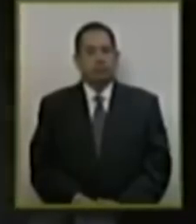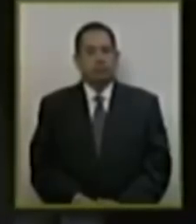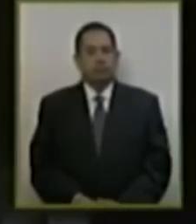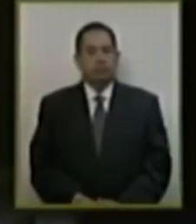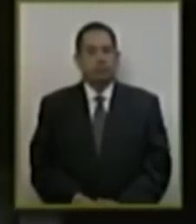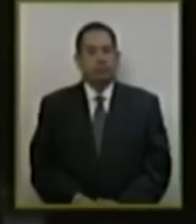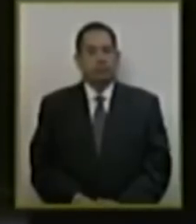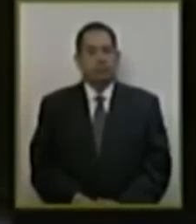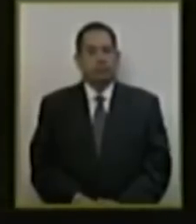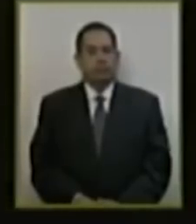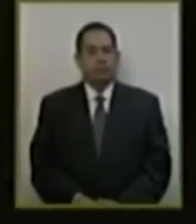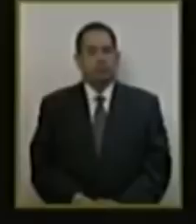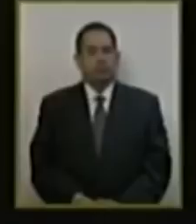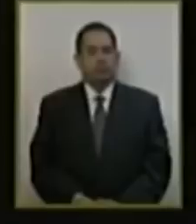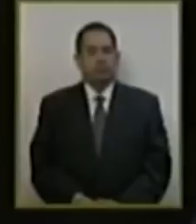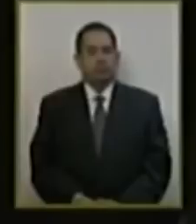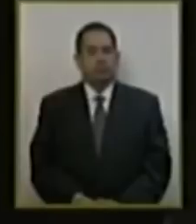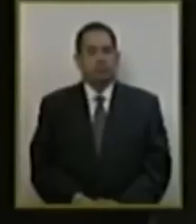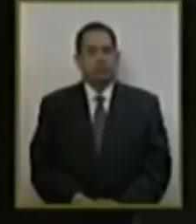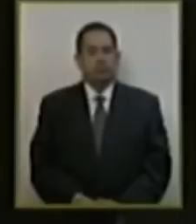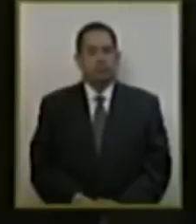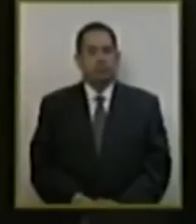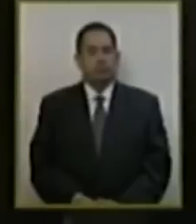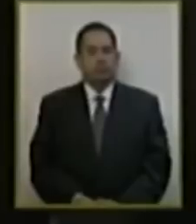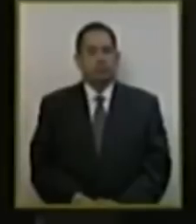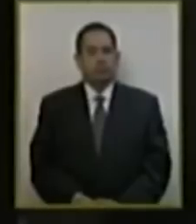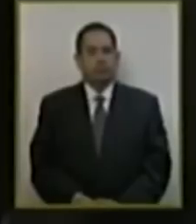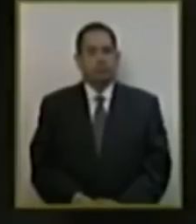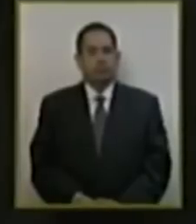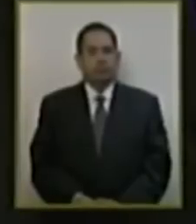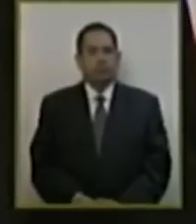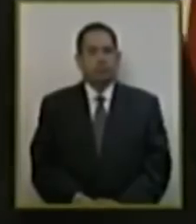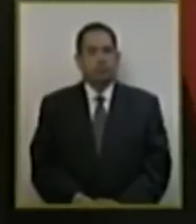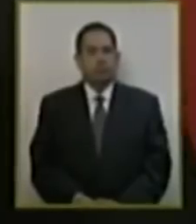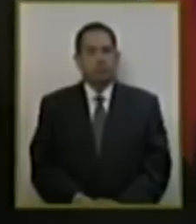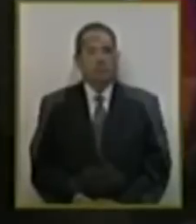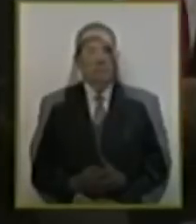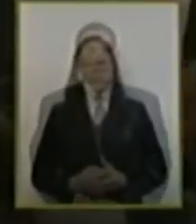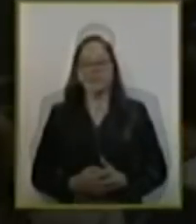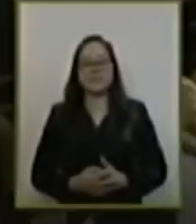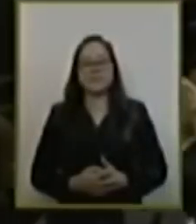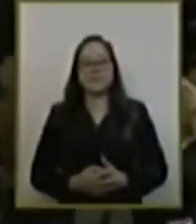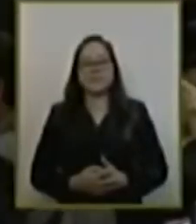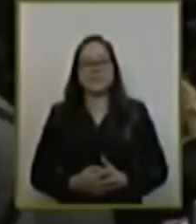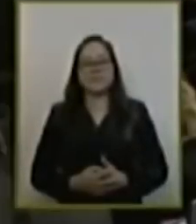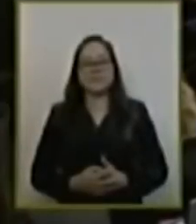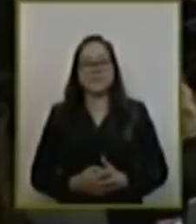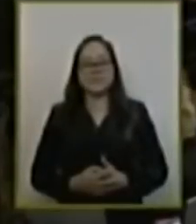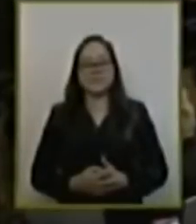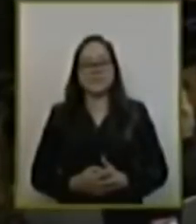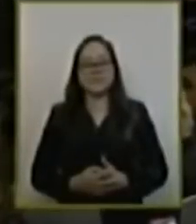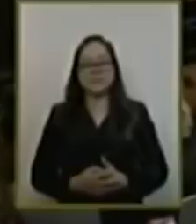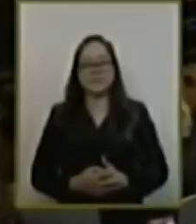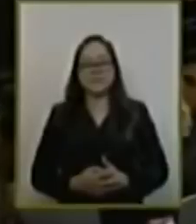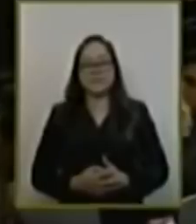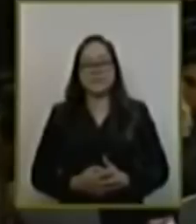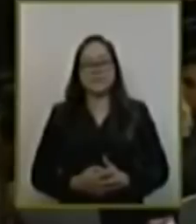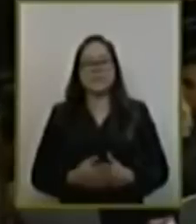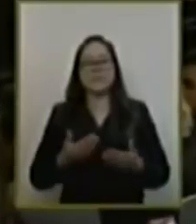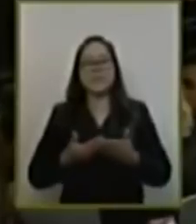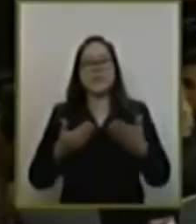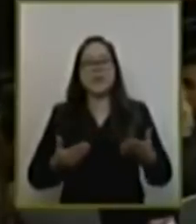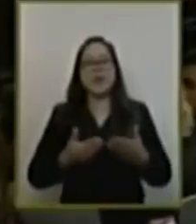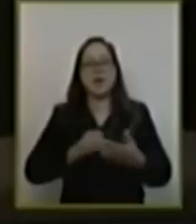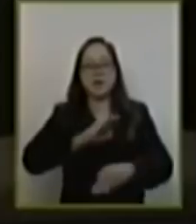Batres Guadarrama, impuso la medalla Belisario Domínguez y entregó el diploma correspondiente. Se solicita a todas